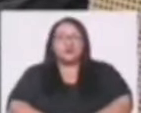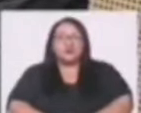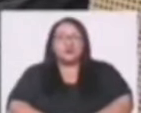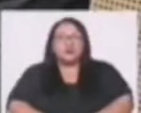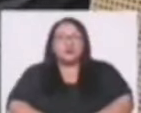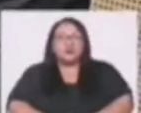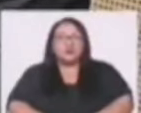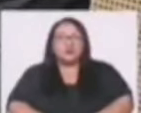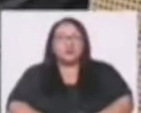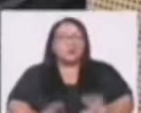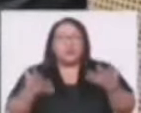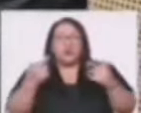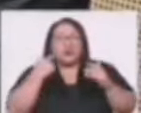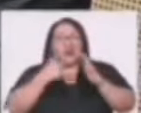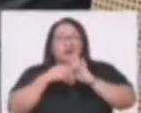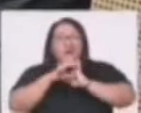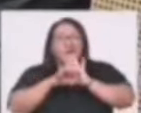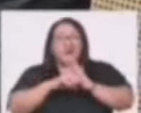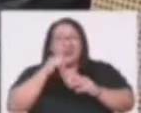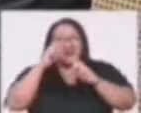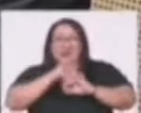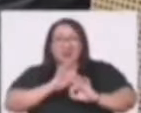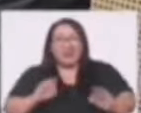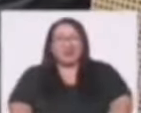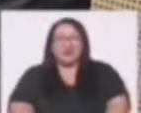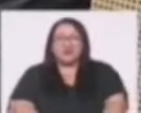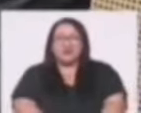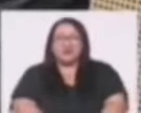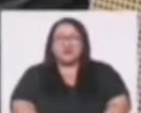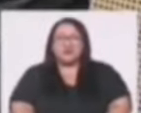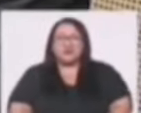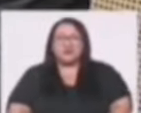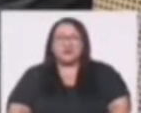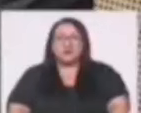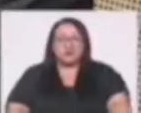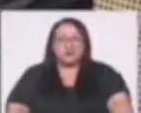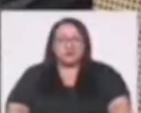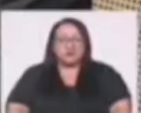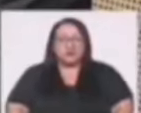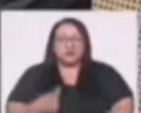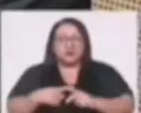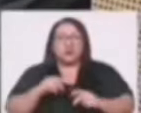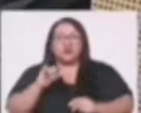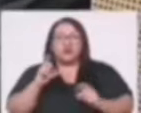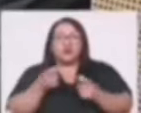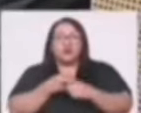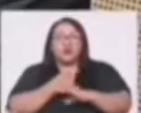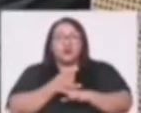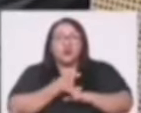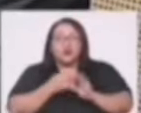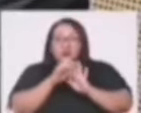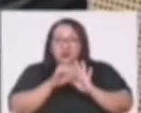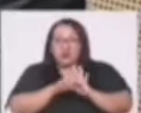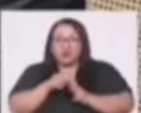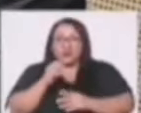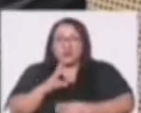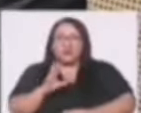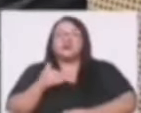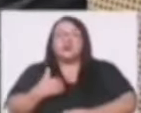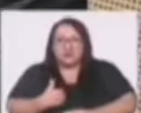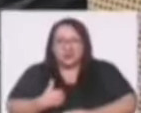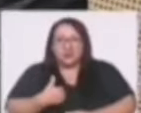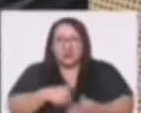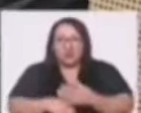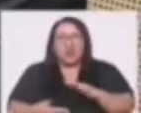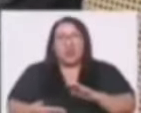existe infracción de la Constitución y que, por tanto, esta denuncia constitucional aprobada por la Subcomisión de Acusaciones Constitucionales